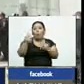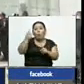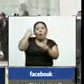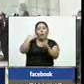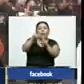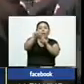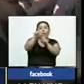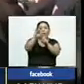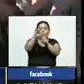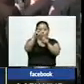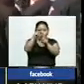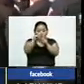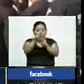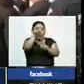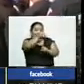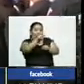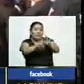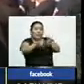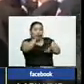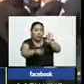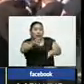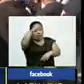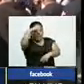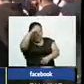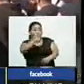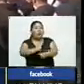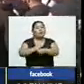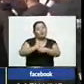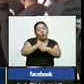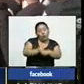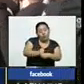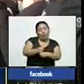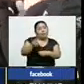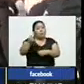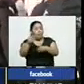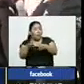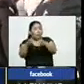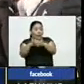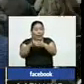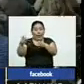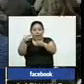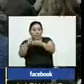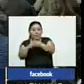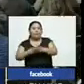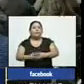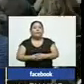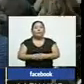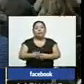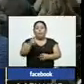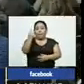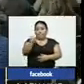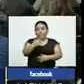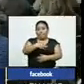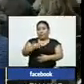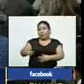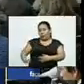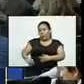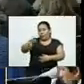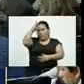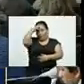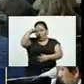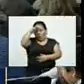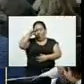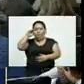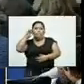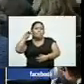Durazo, el secretario de Seguridad de México, quien supervisa a la Policía Federal y a la Guardia Nacional. El presidente Andrés Manuel López Obrador